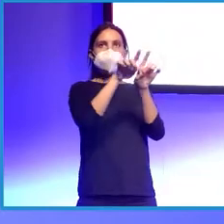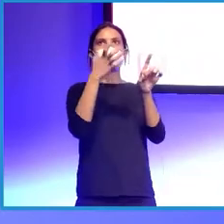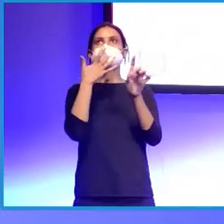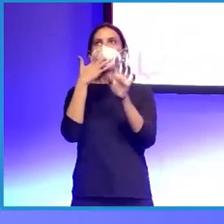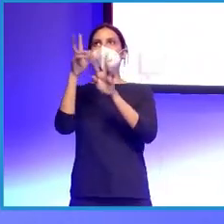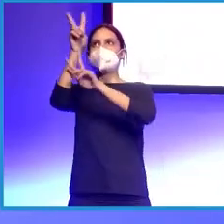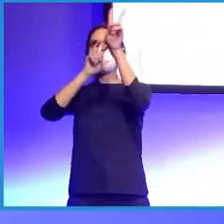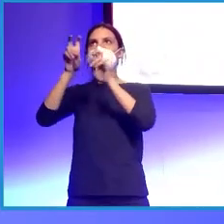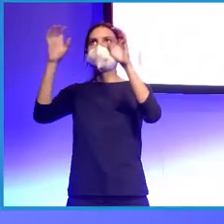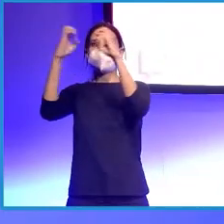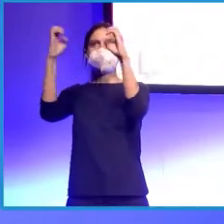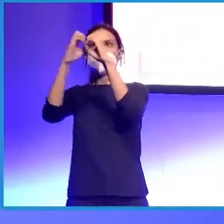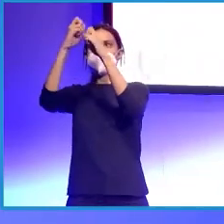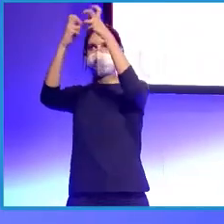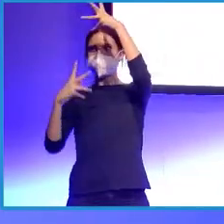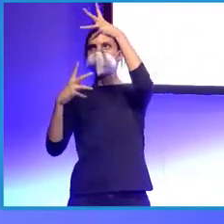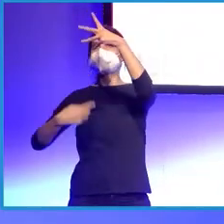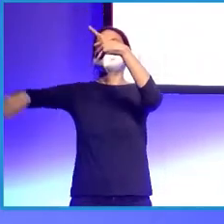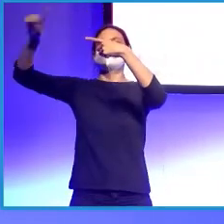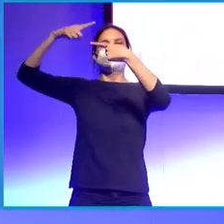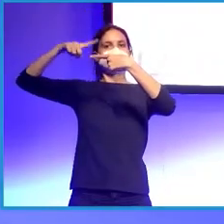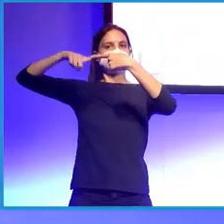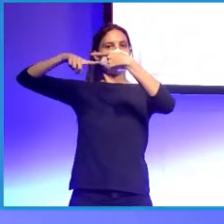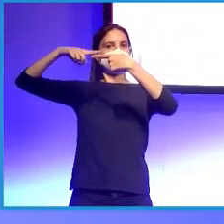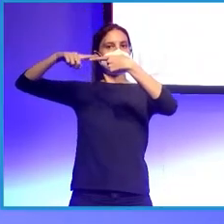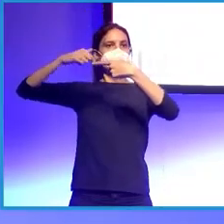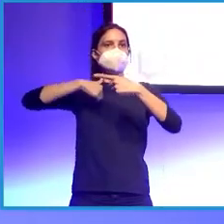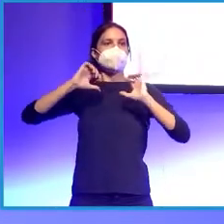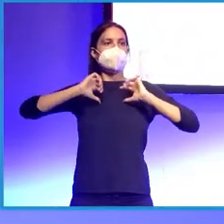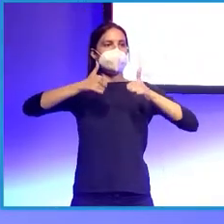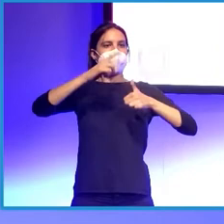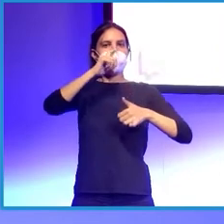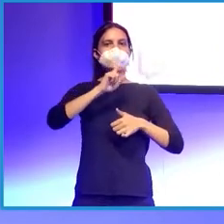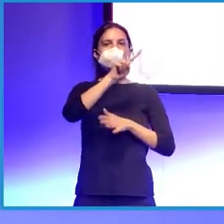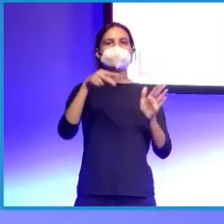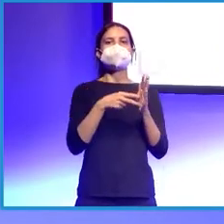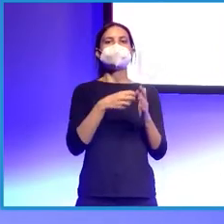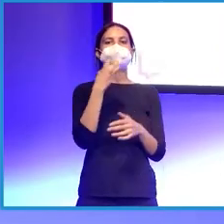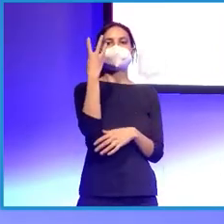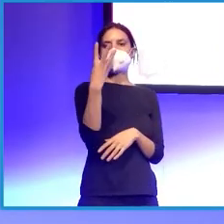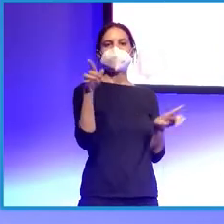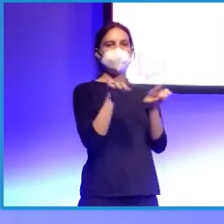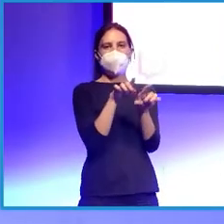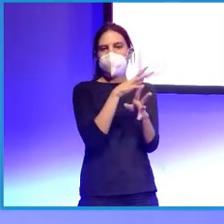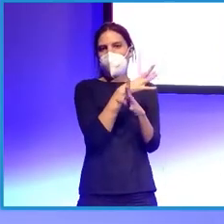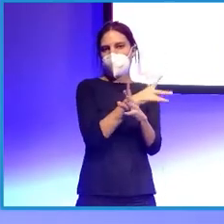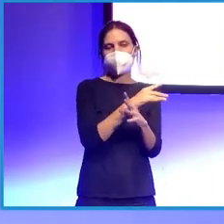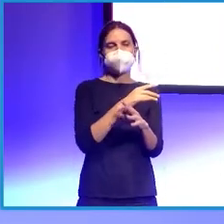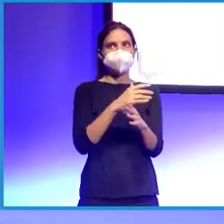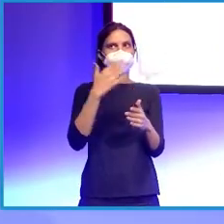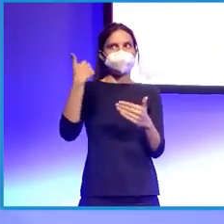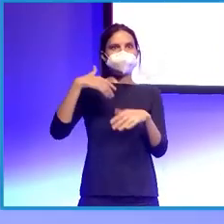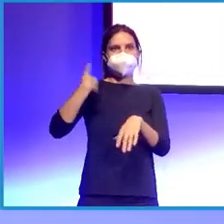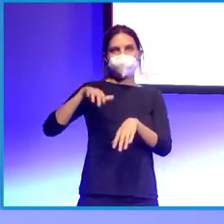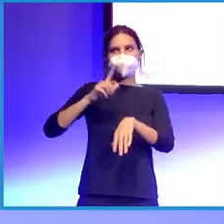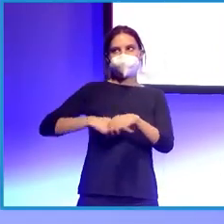de búsqueda en google pero vamos más allá yo empecé en este mundo en el año 2003 evidentemente como un juego hace llovido mucho desde aquello no